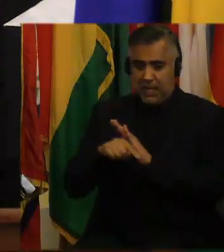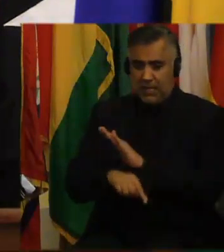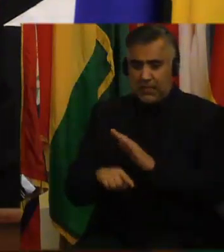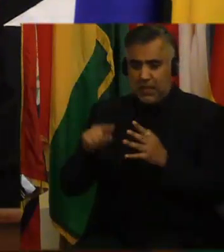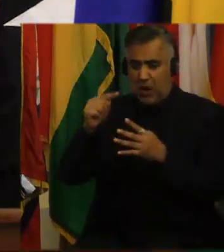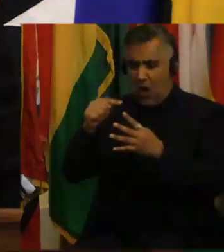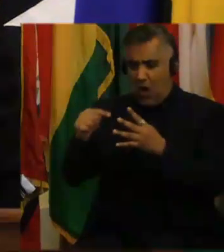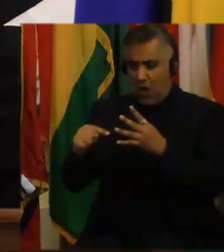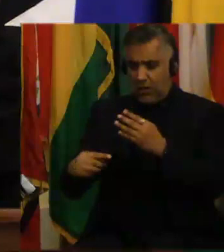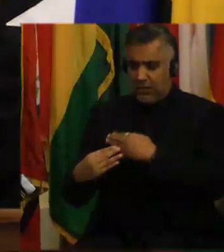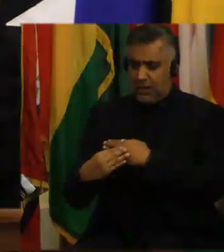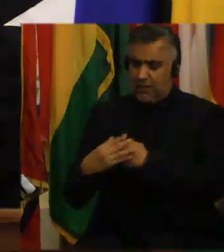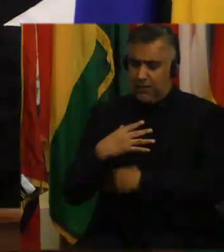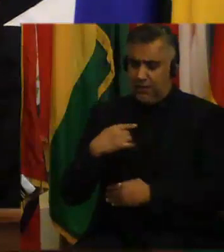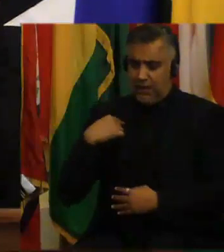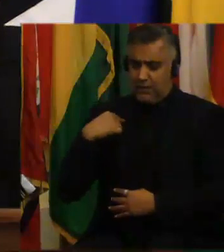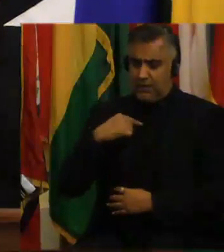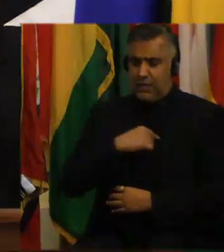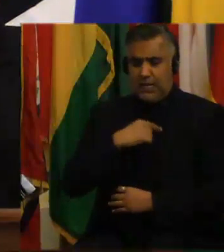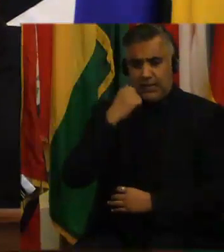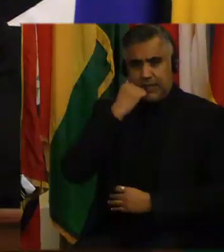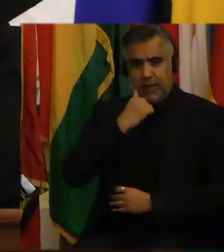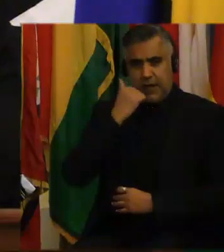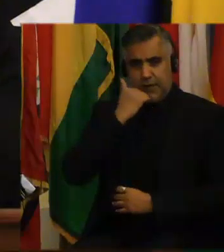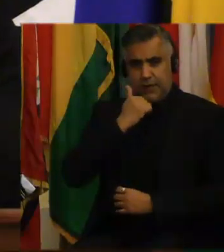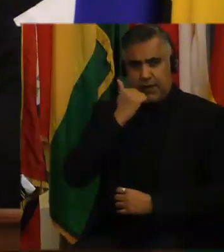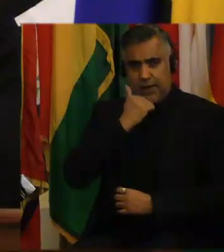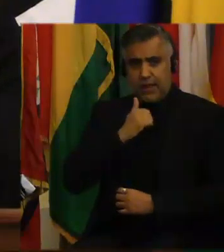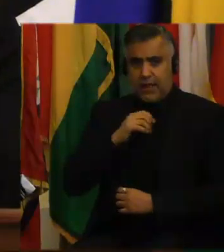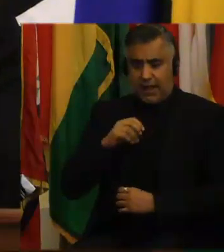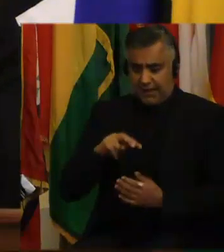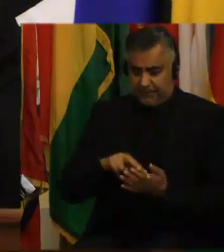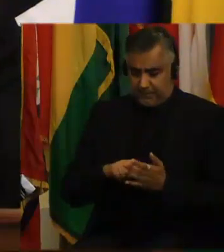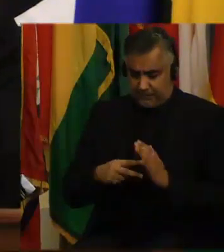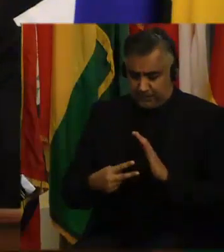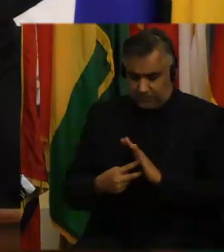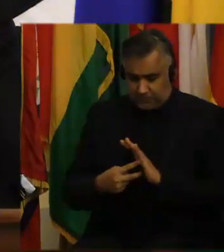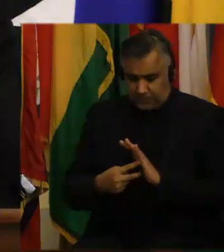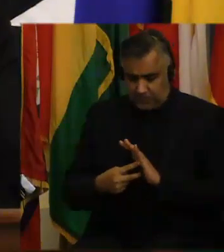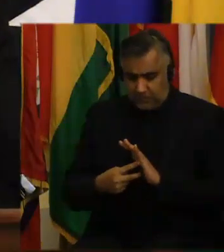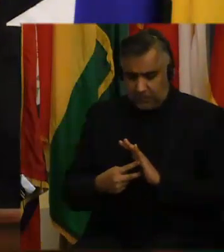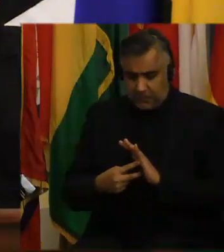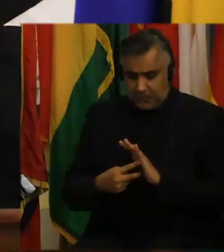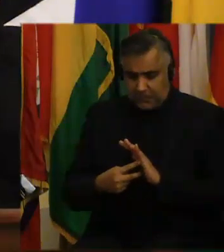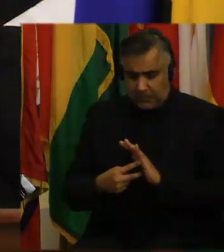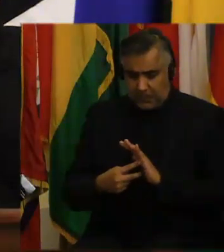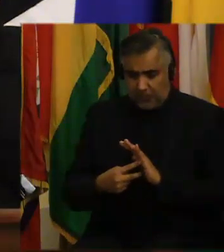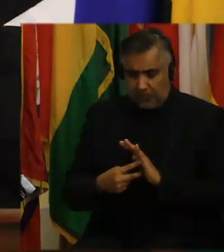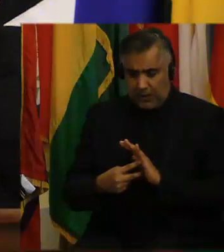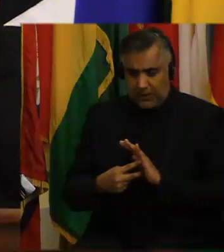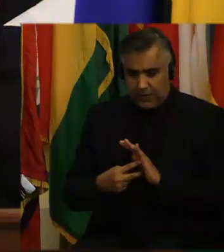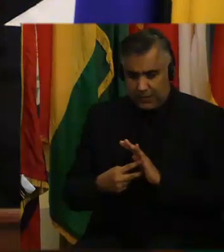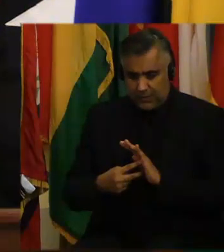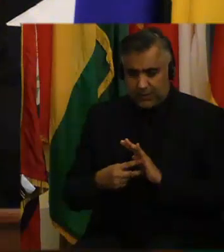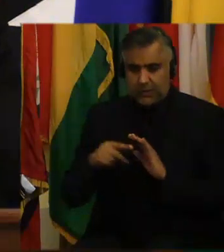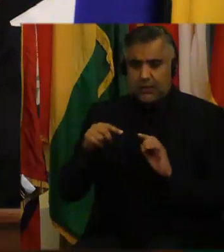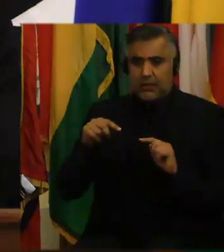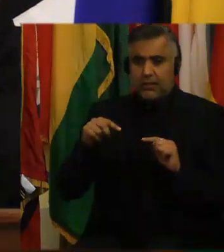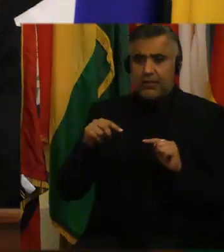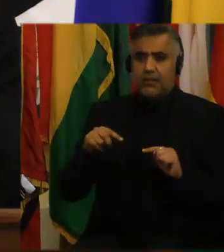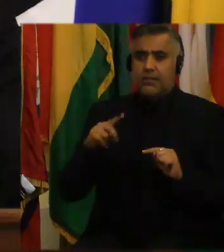hace que se escuche con más fuerza el grito de ni una menos. Pero ese grito sigue siendo un grito